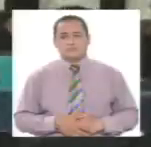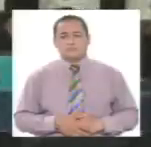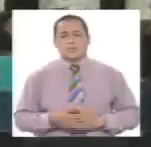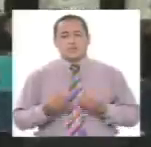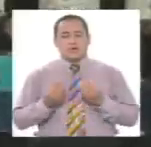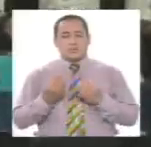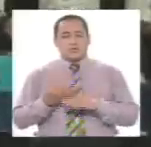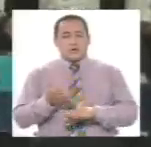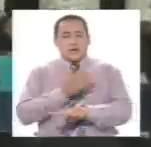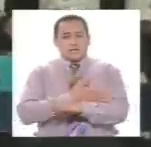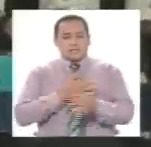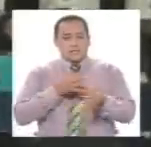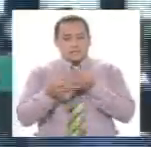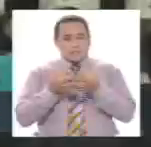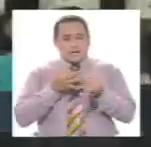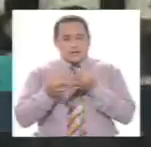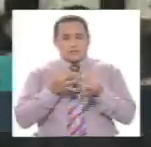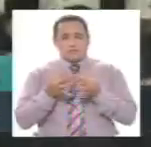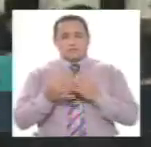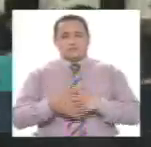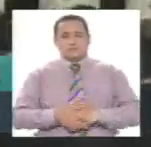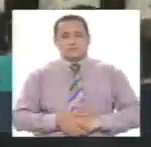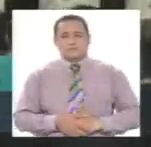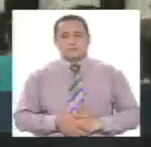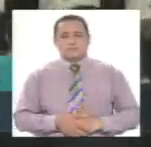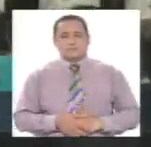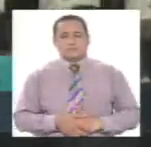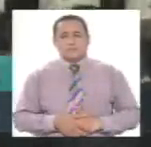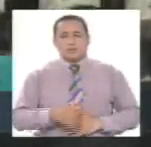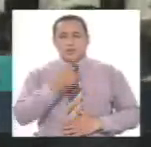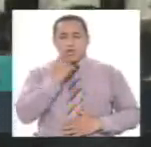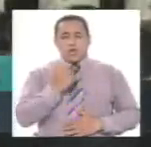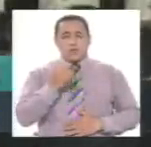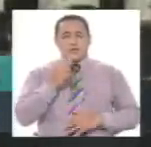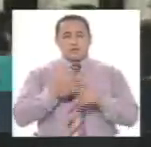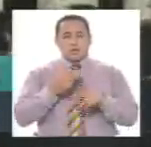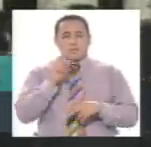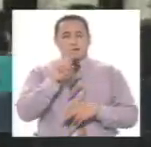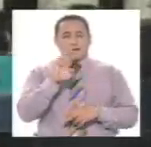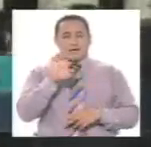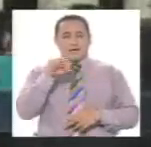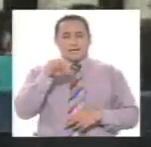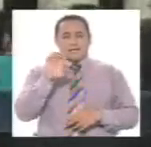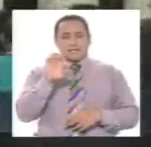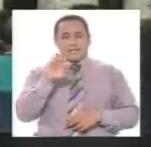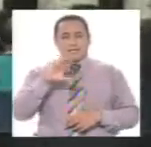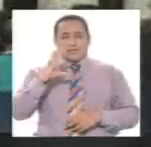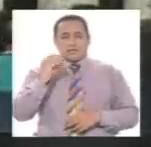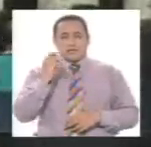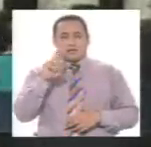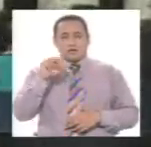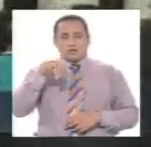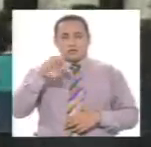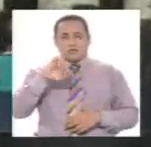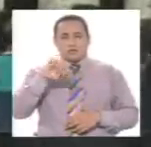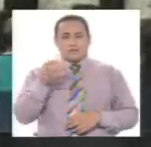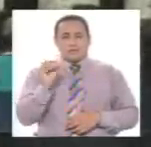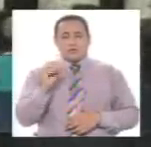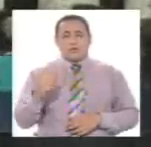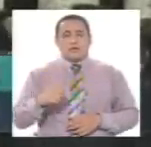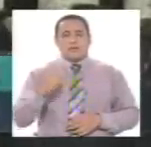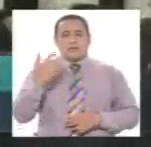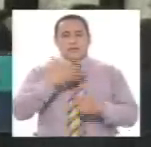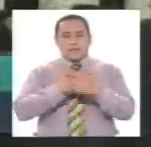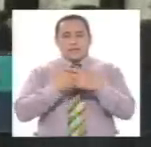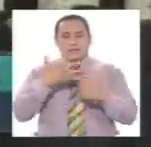Como ya se ha mencionado, René Cornejo es el quinto presidente del